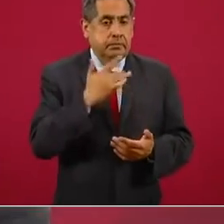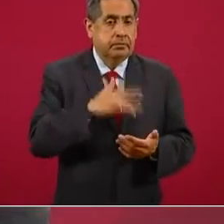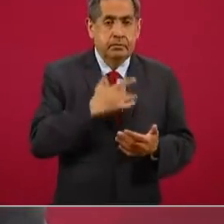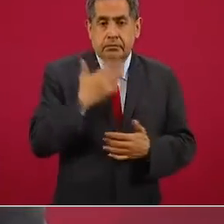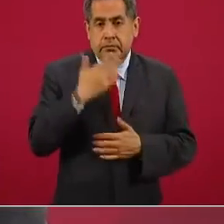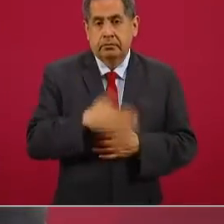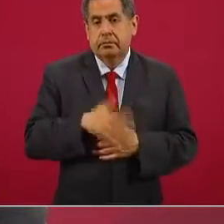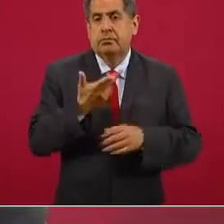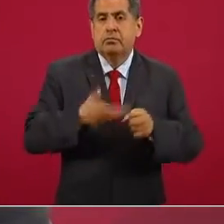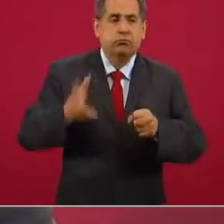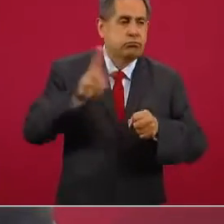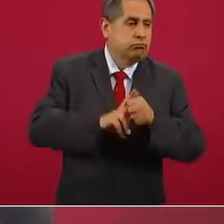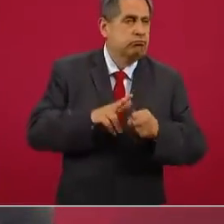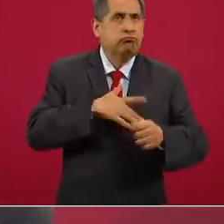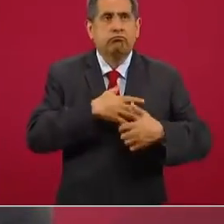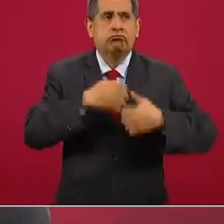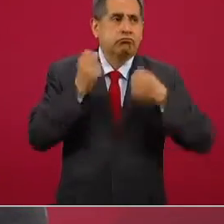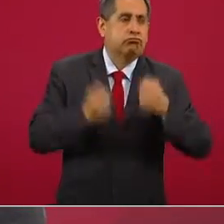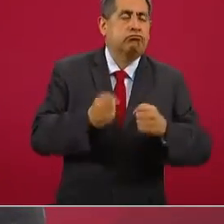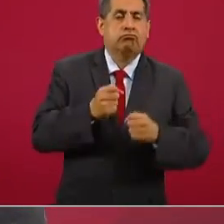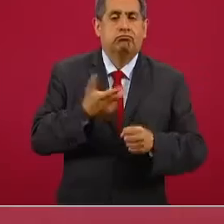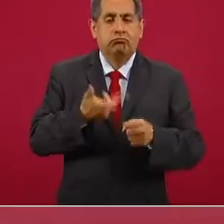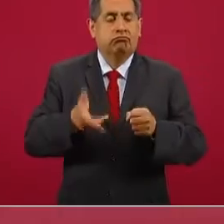hospitales seguros, resilientes,